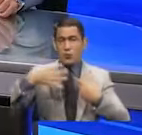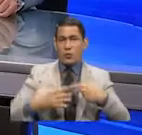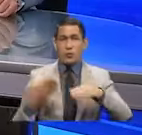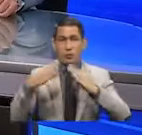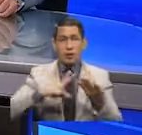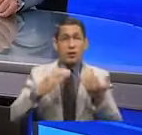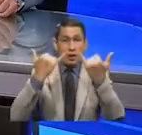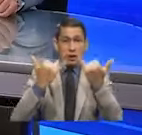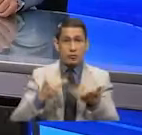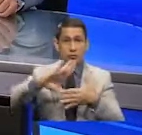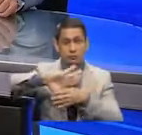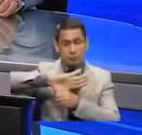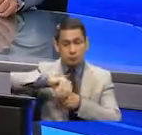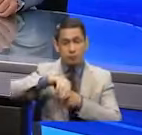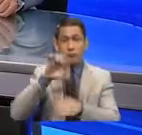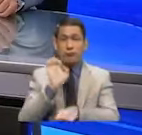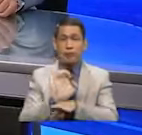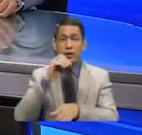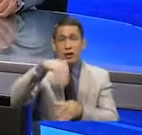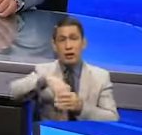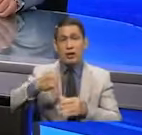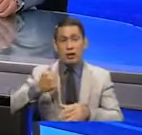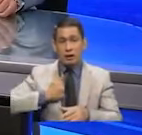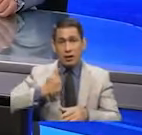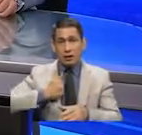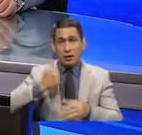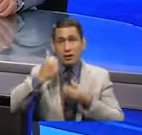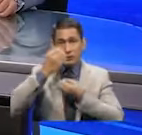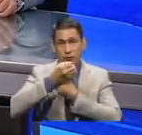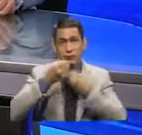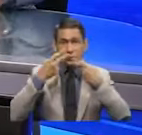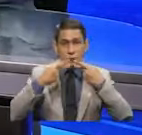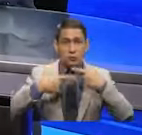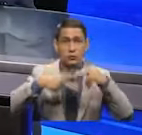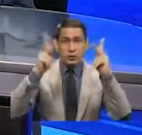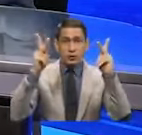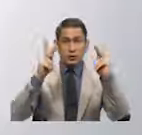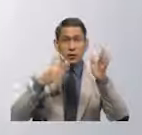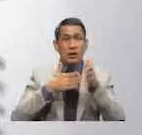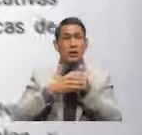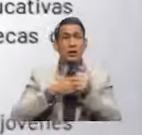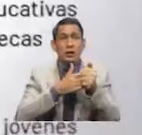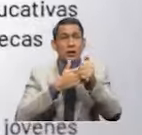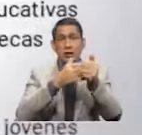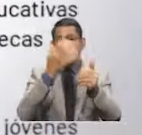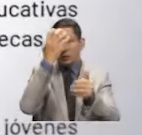de Ecuador en Canadá publicó la segunda edición de la Guía Académica